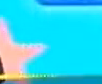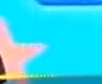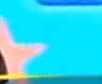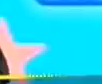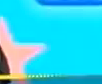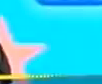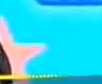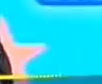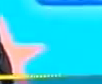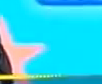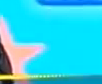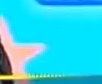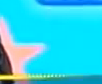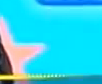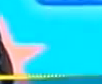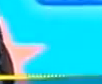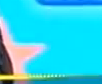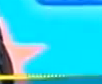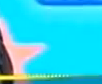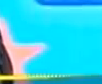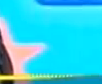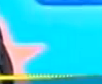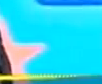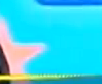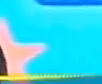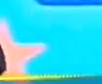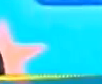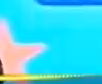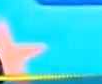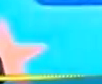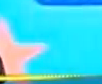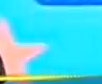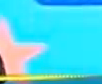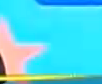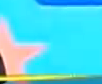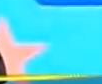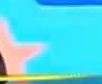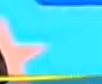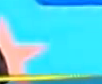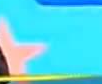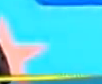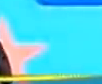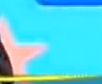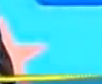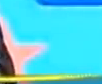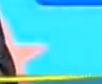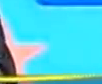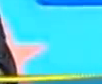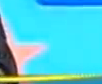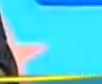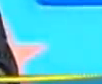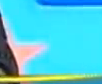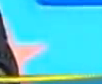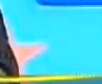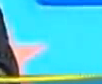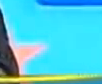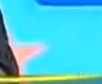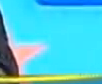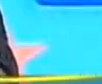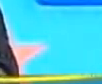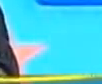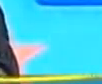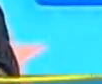Juan Guaidó. Lo que vemos en estas horas y en estos días es cómo los buitres se están repartiendo